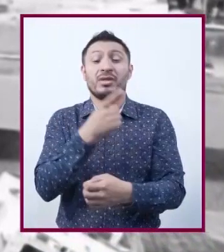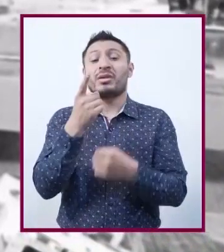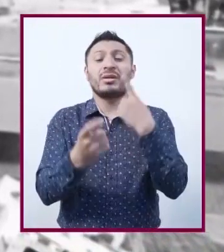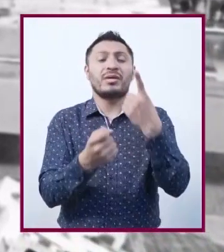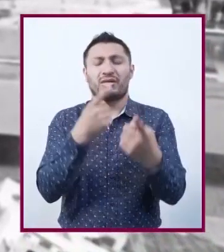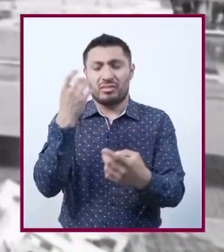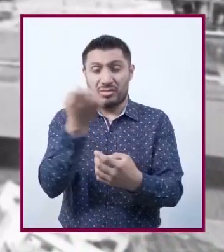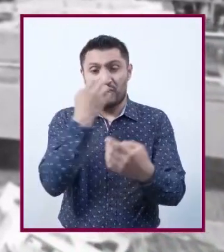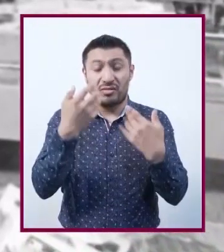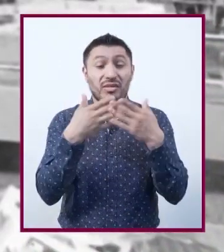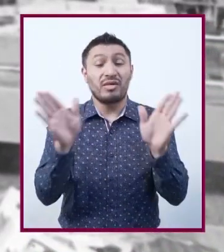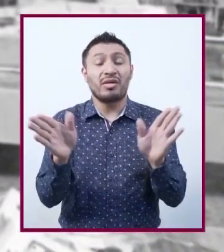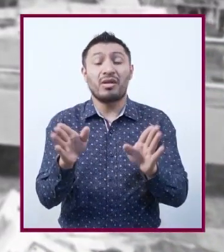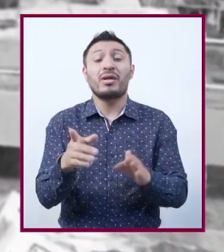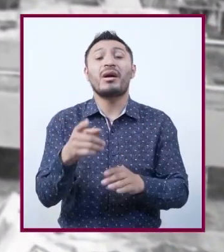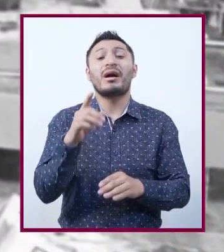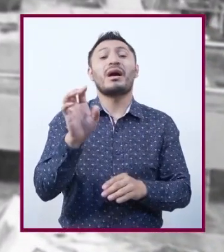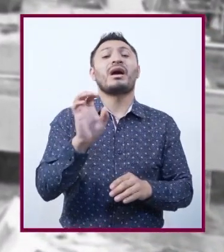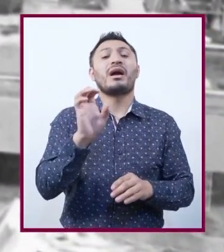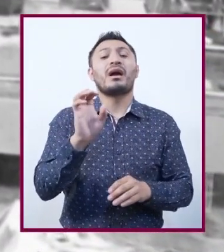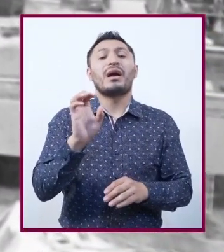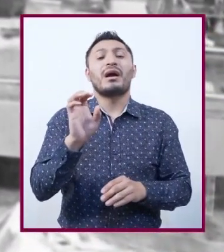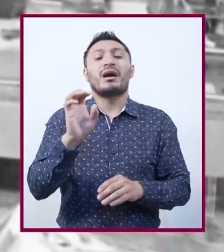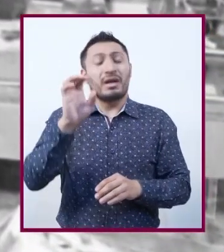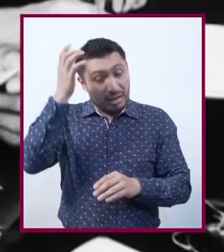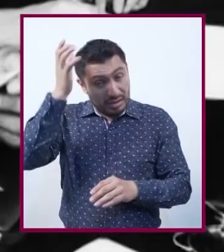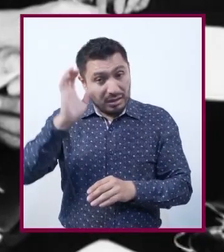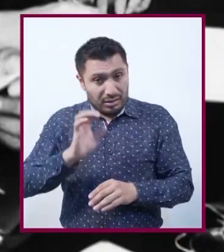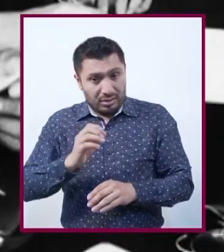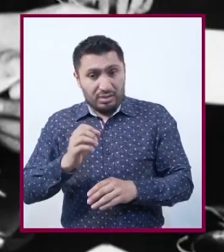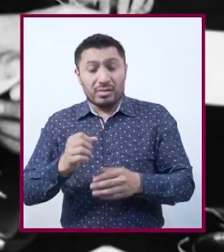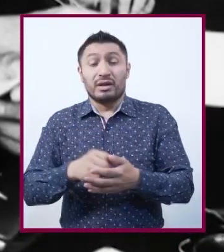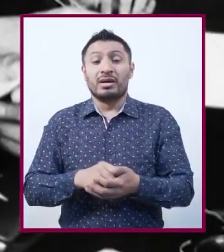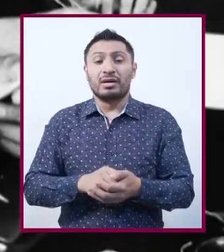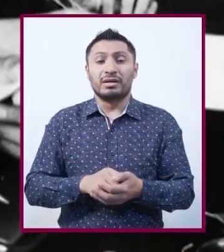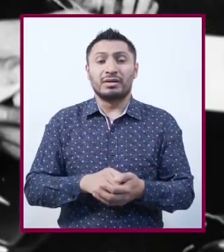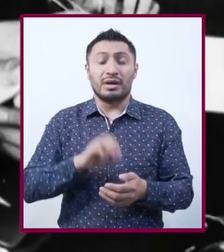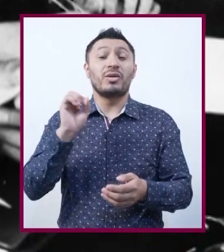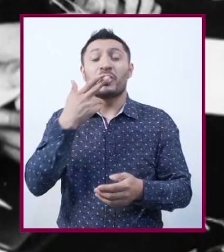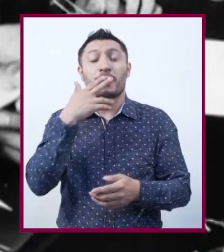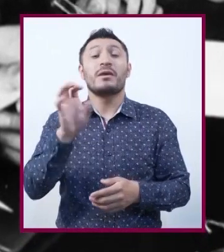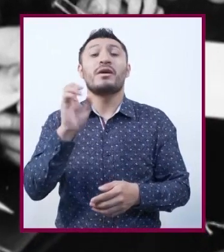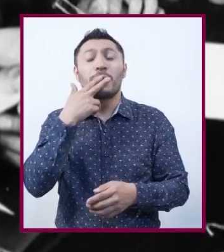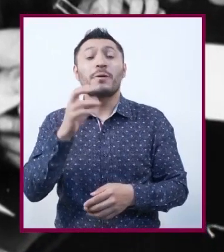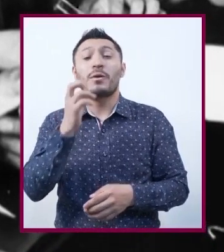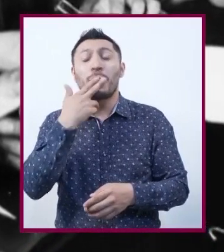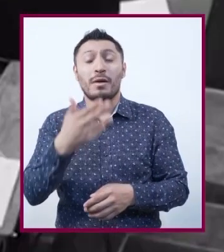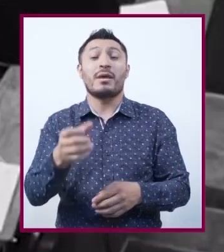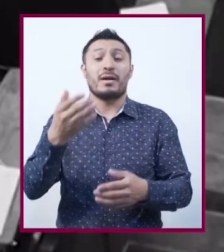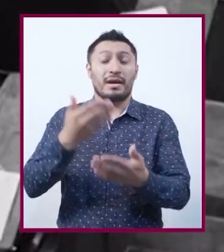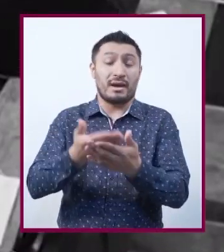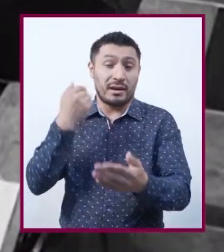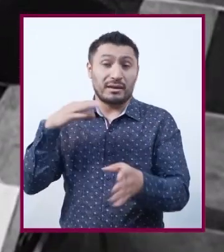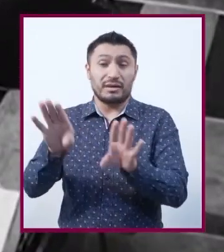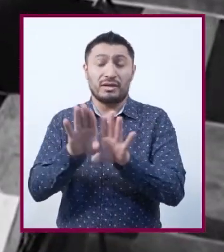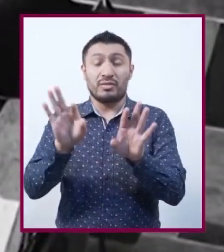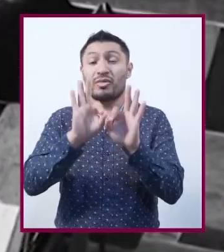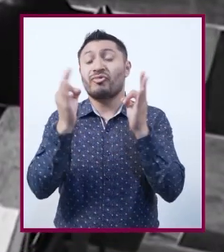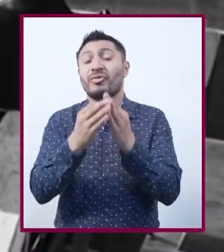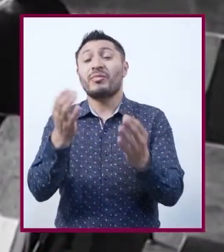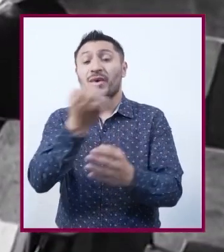planteles que se abrieron se encuentran en Chihuahua e inicialmente tenían la modalidad de enseñanza escolarizada y